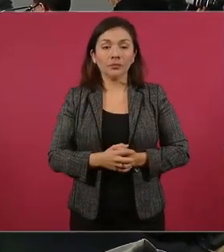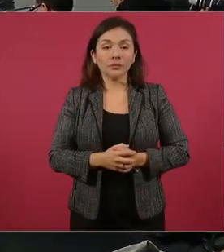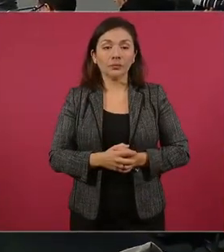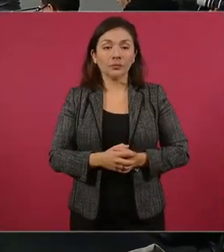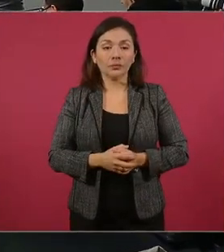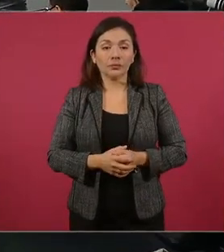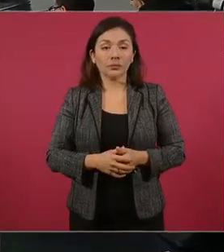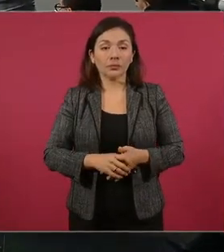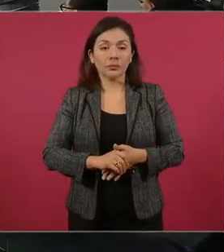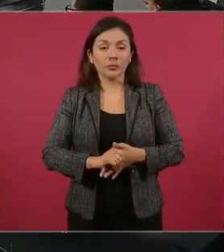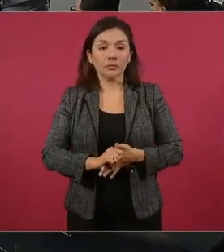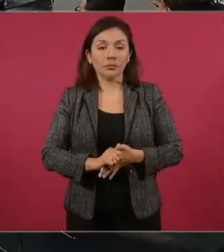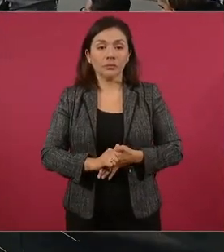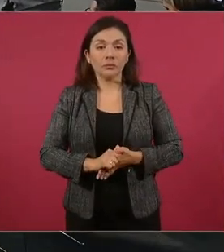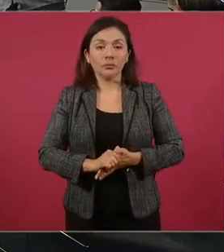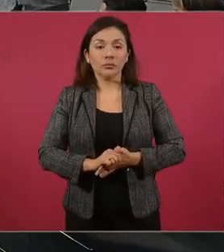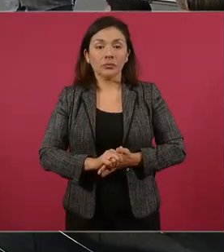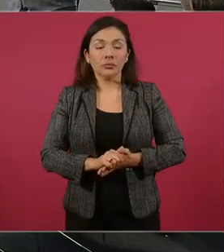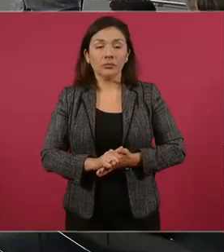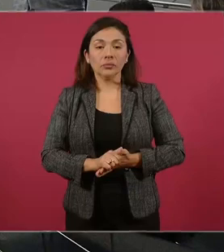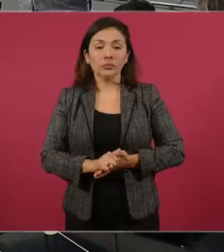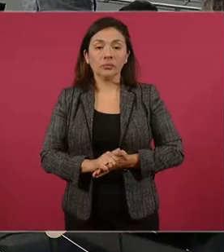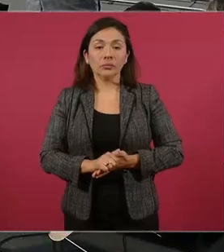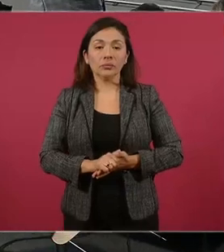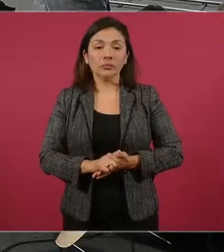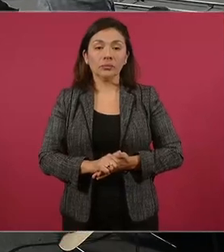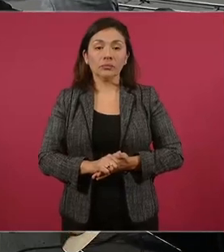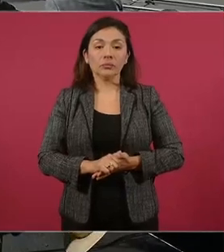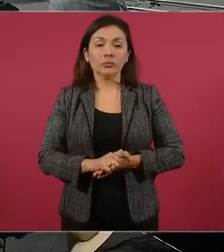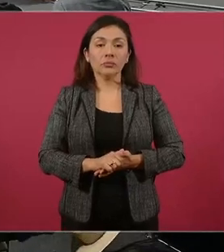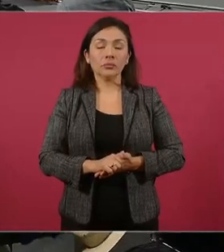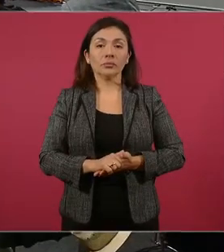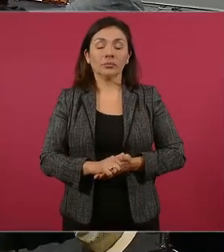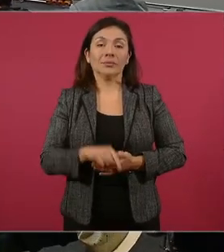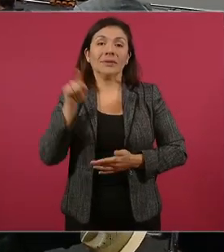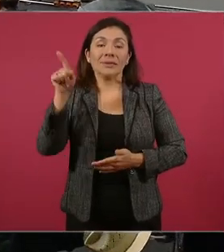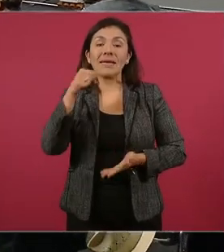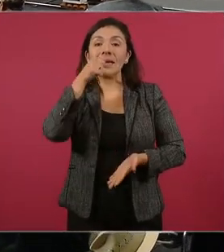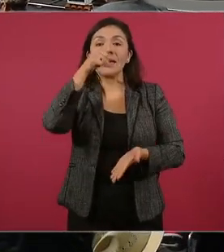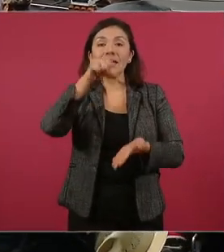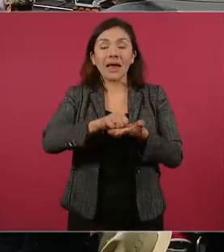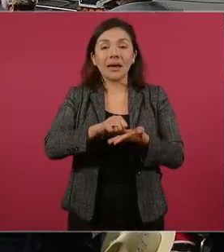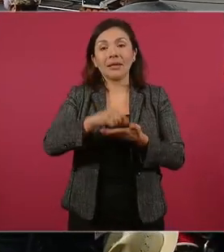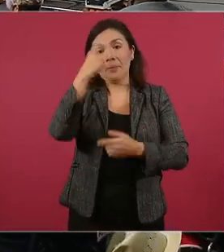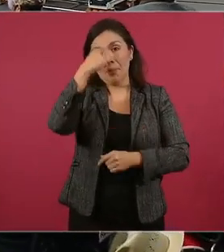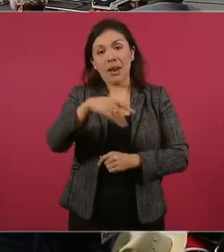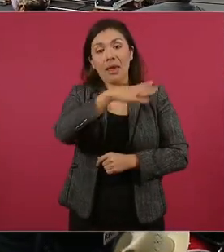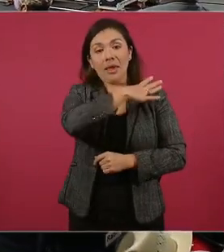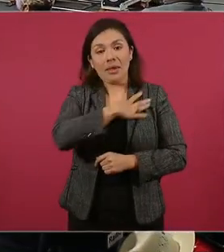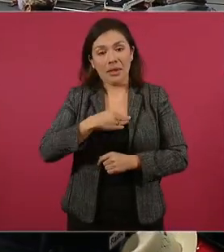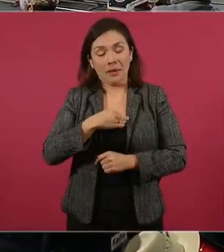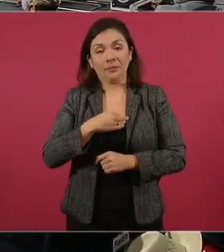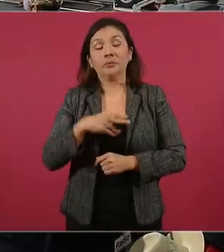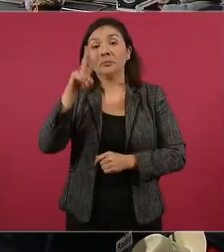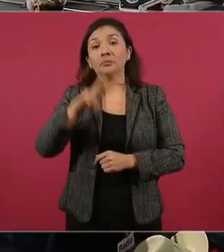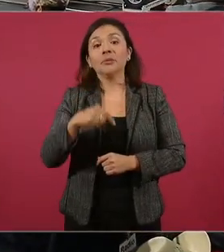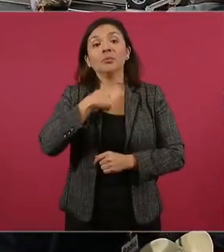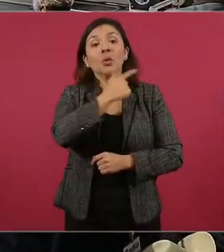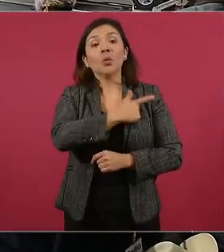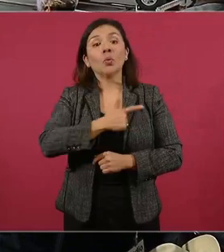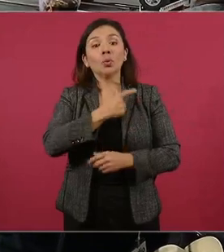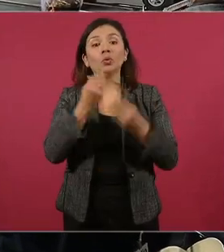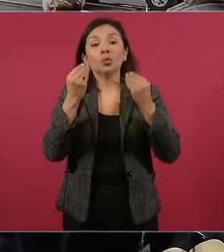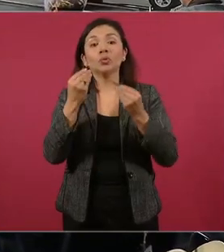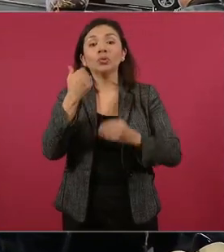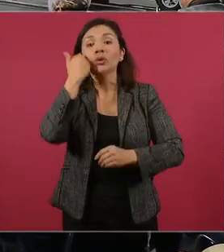¿Sí? Desde la cárcel, sí. Es a la hija, A mí me darías el gran gusto de saber